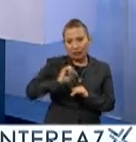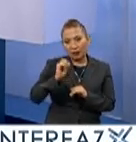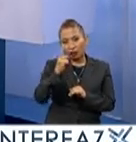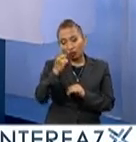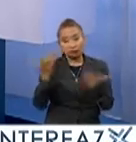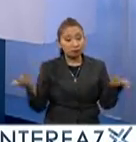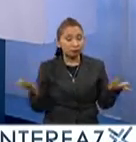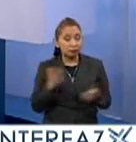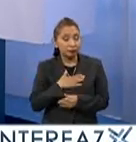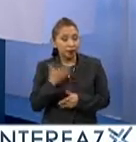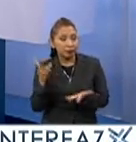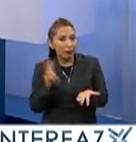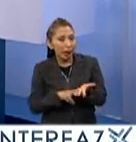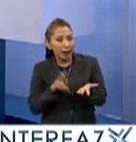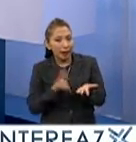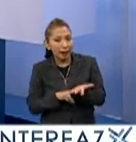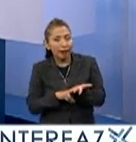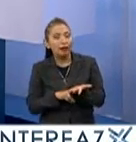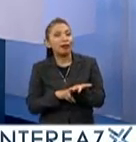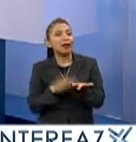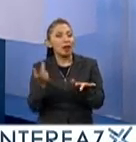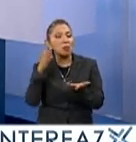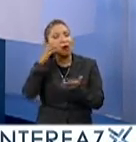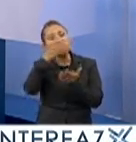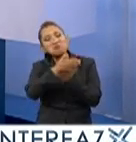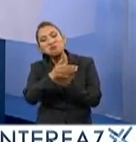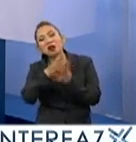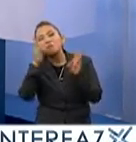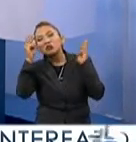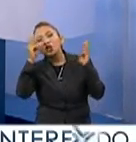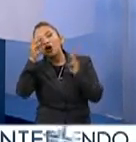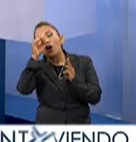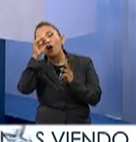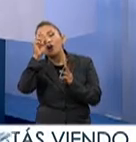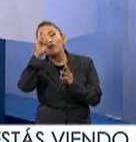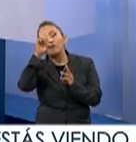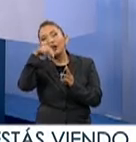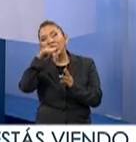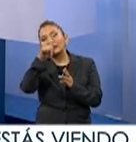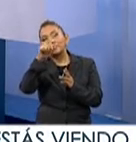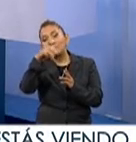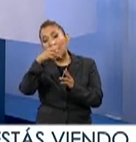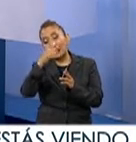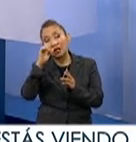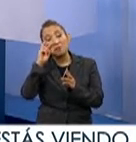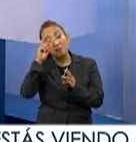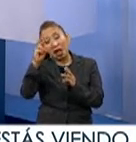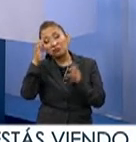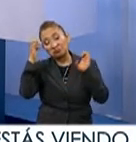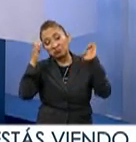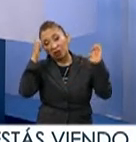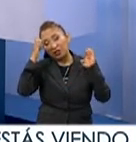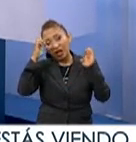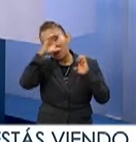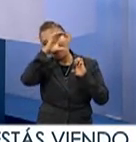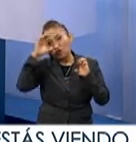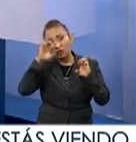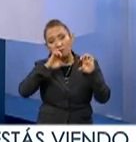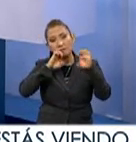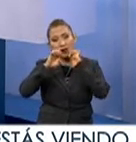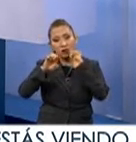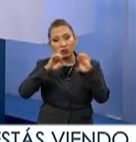XXI. Así que, bueno, pues vale mucho la pena darse una vuelta por el Franz Mayer y ver esta interesante obra de